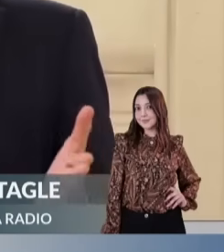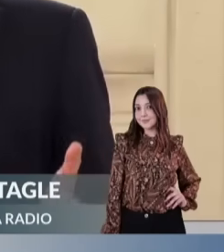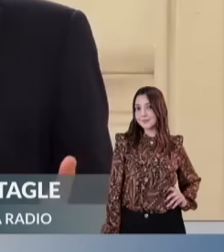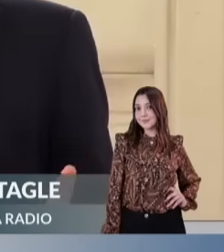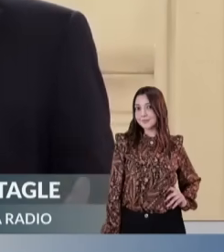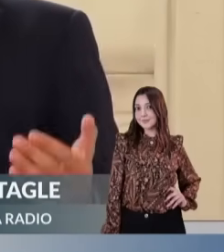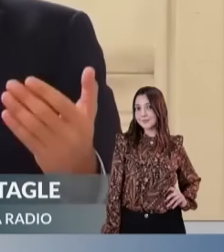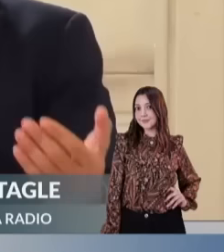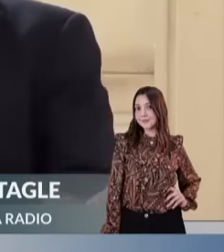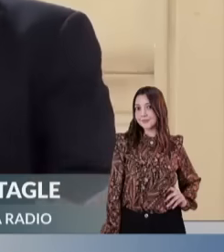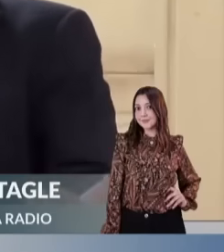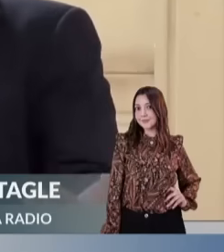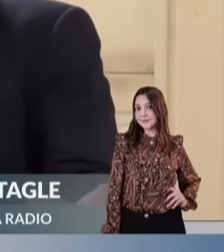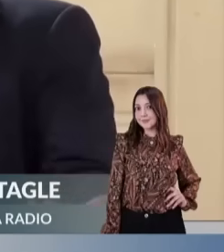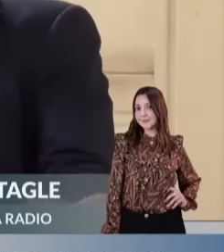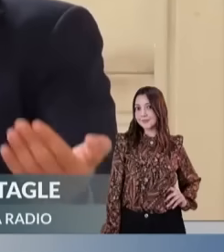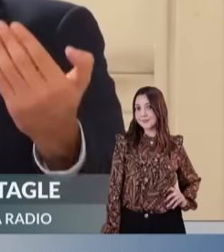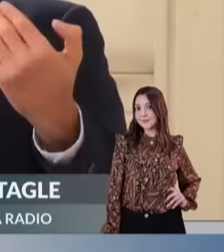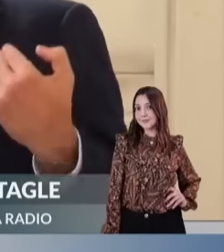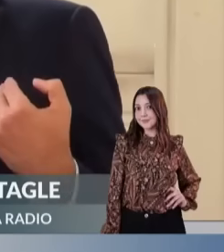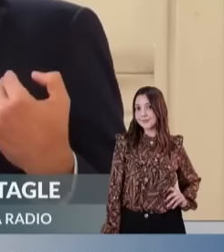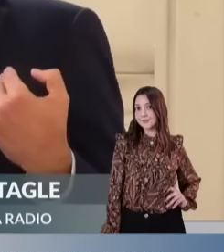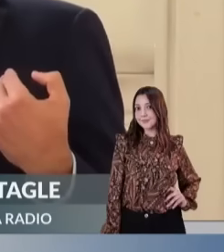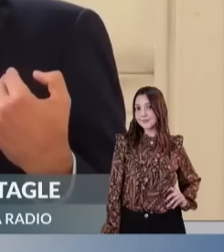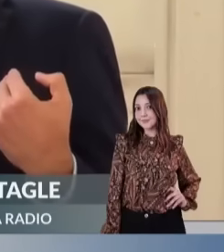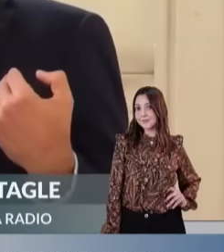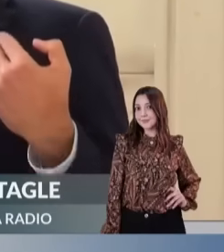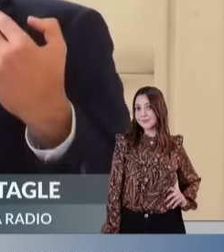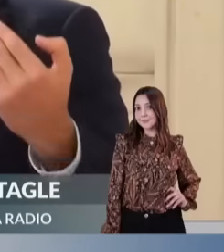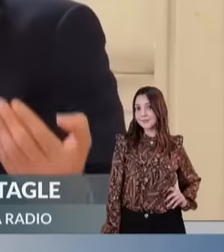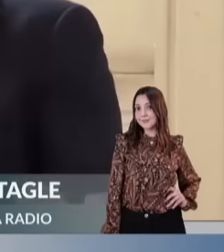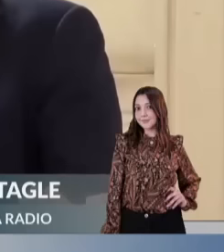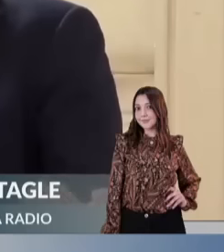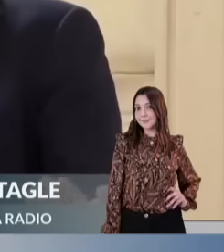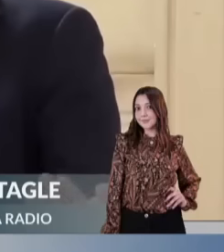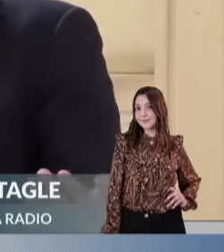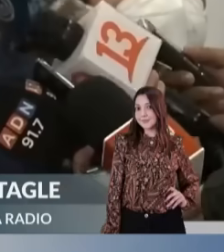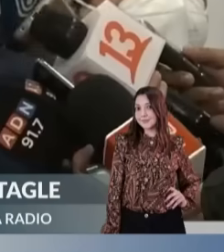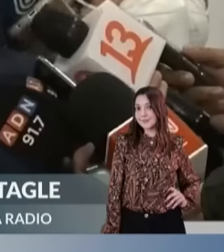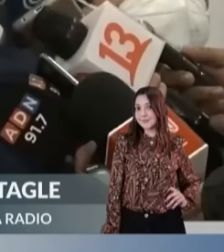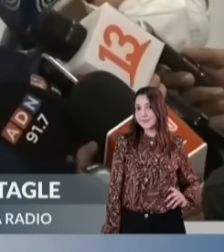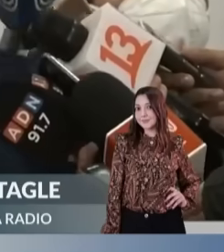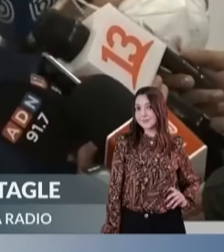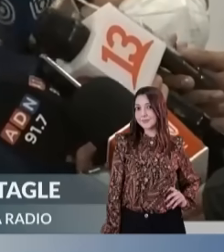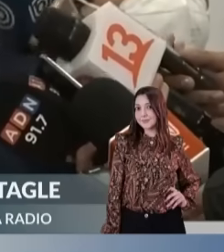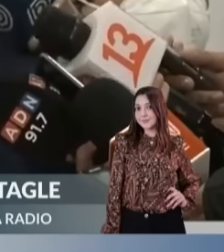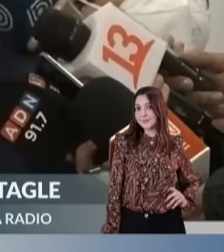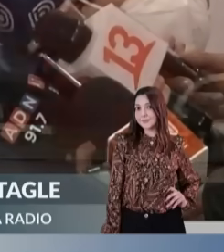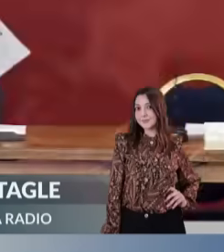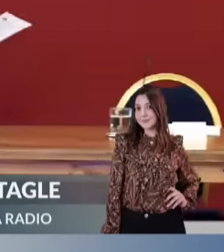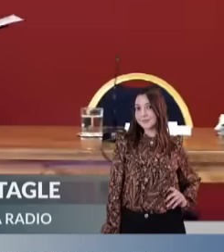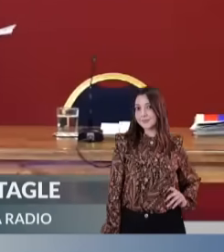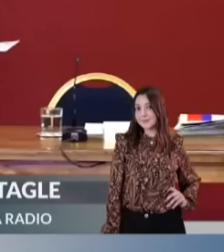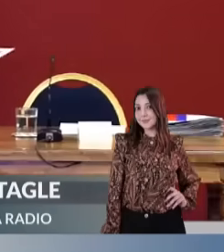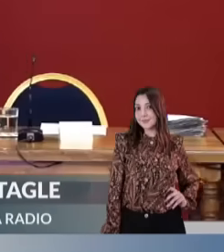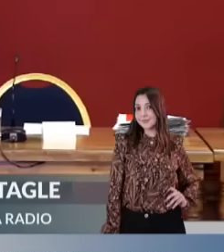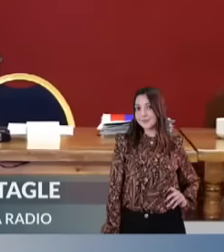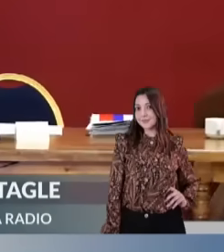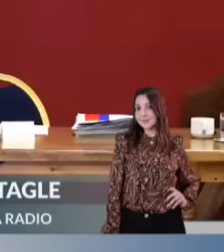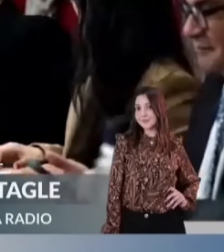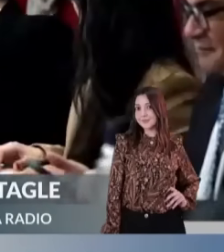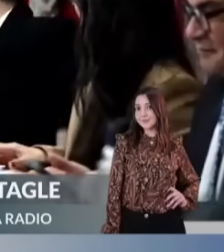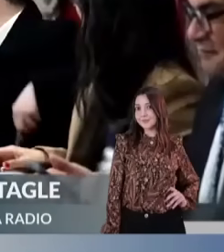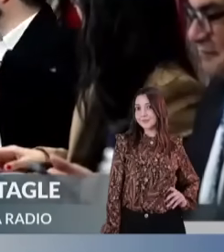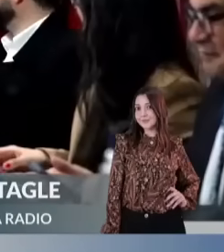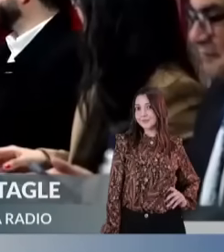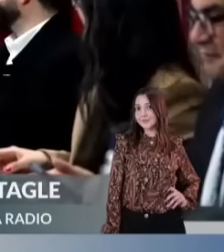cosas, Daniela. Sí, ya todos los días pasa algo distinto. Vamos a ver si es que se va a hacer efectiva la renuncia de la Seremi de la